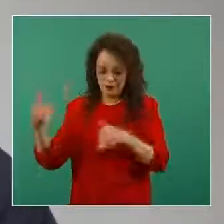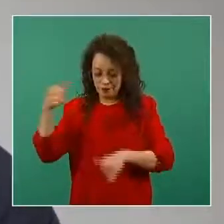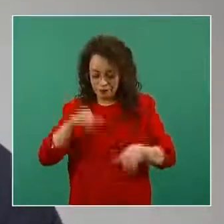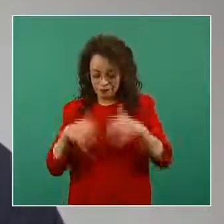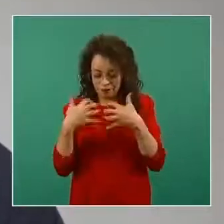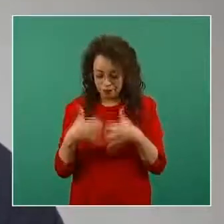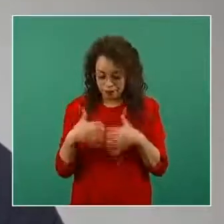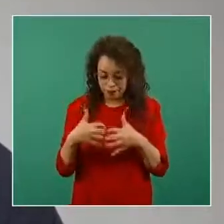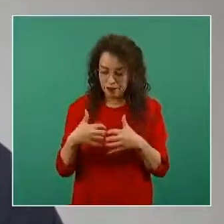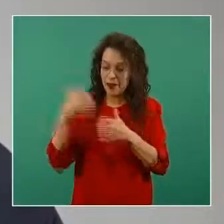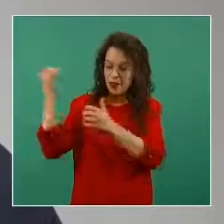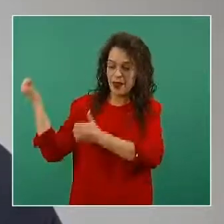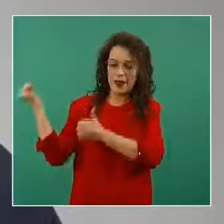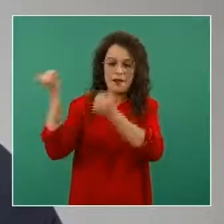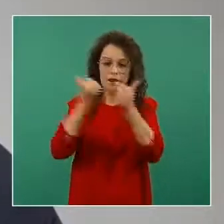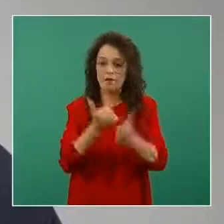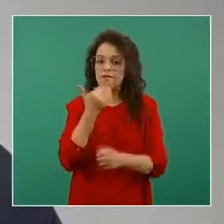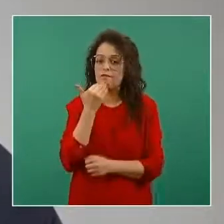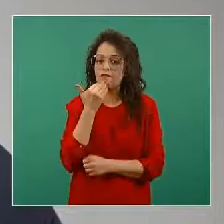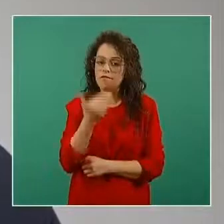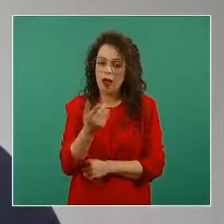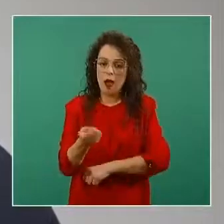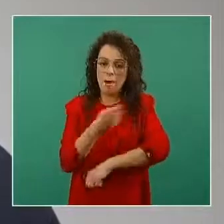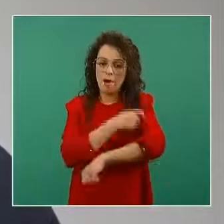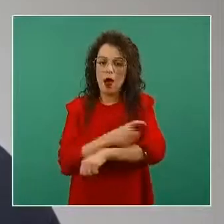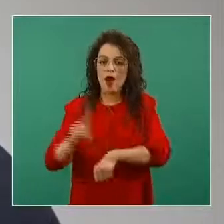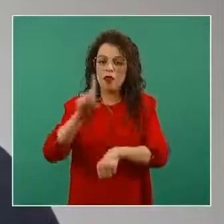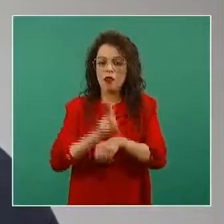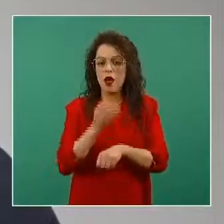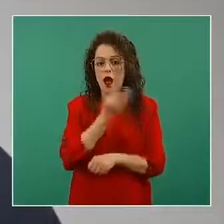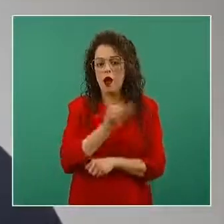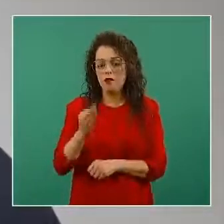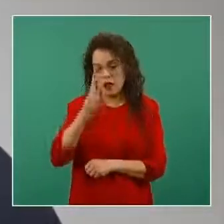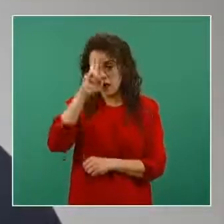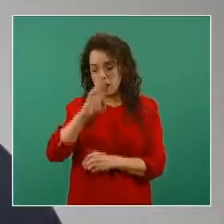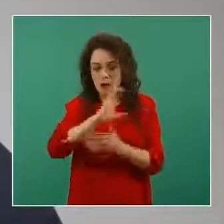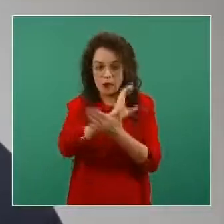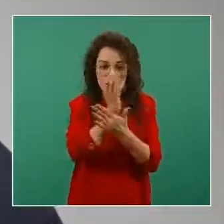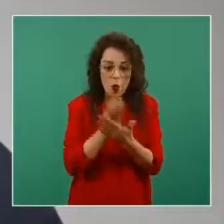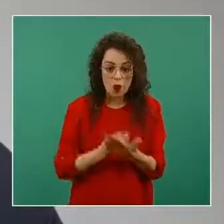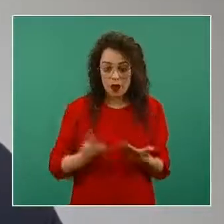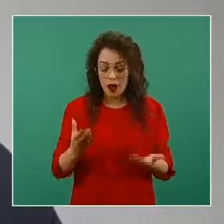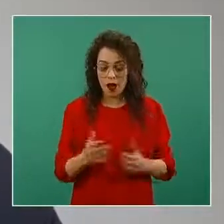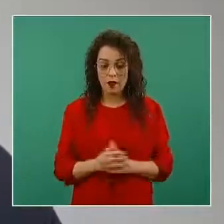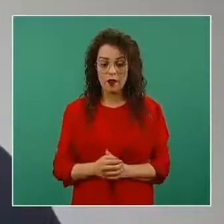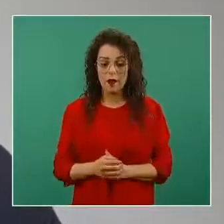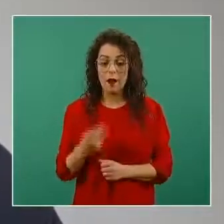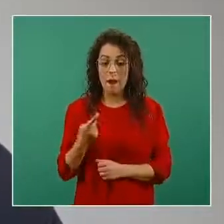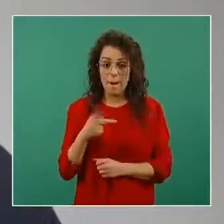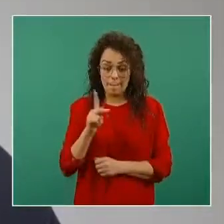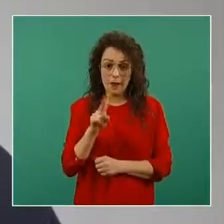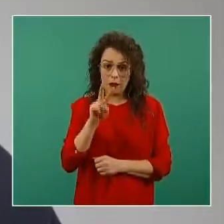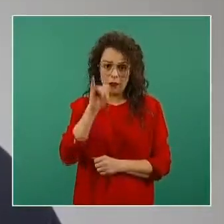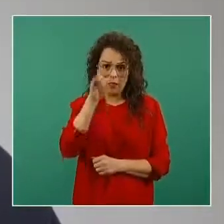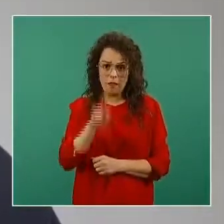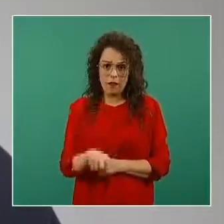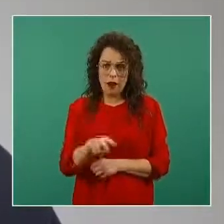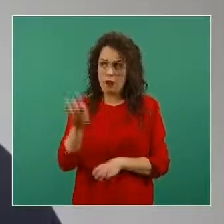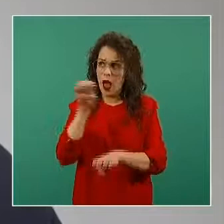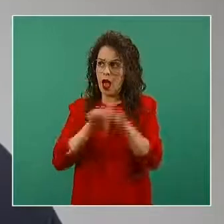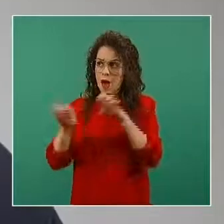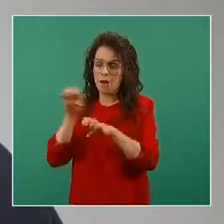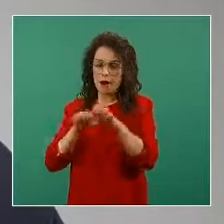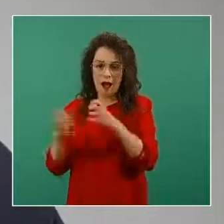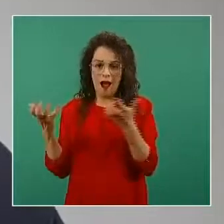y cumplan con los contratos correspondientes. Felizmente hasta el momento la mayoría de los fabricantes así lo ha